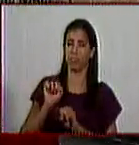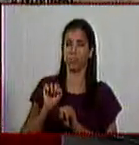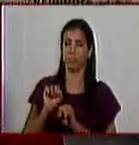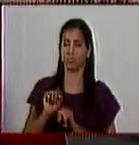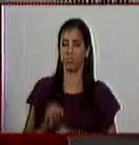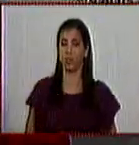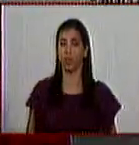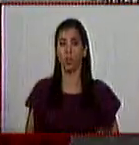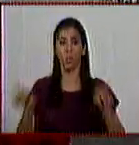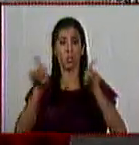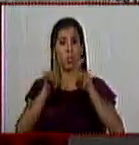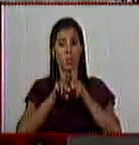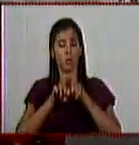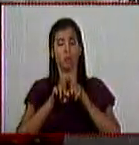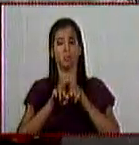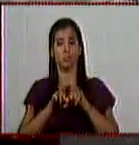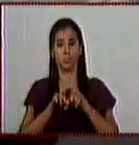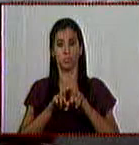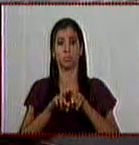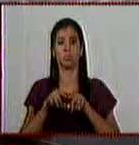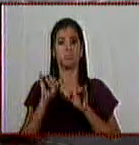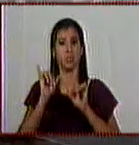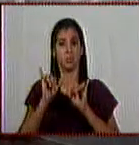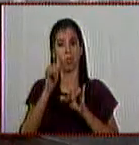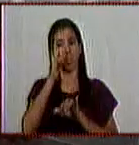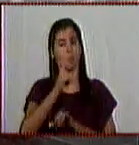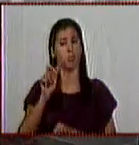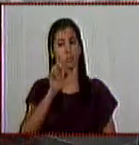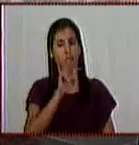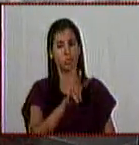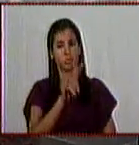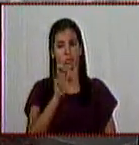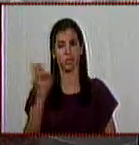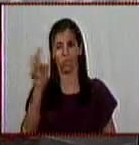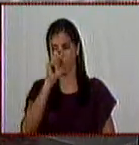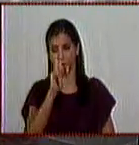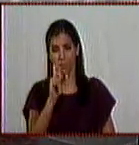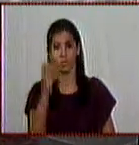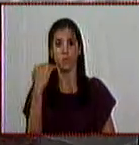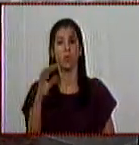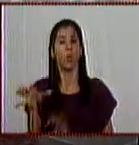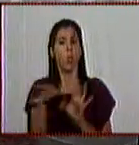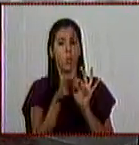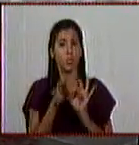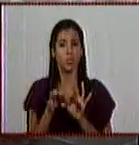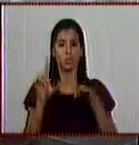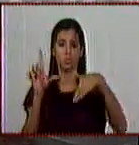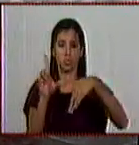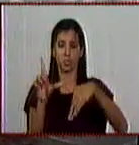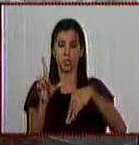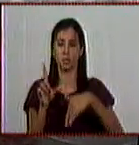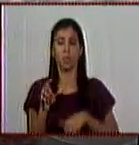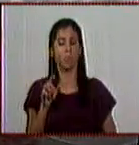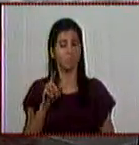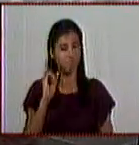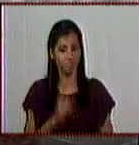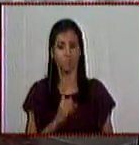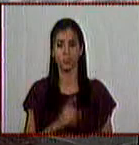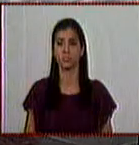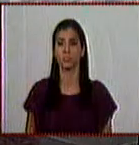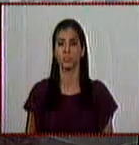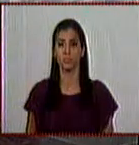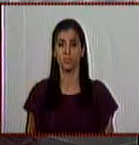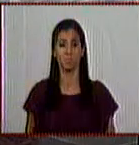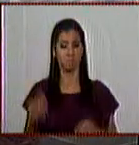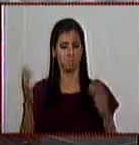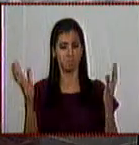lo combatieron nuestros propios pueblos hace 200 años con la unión suramericana por eso celebramos que en